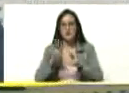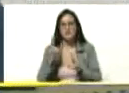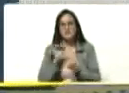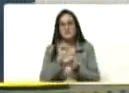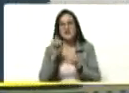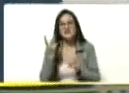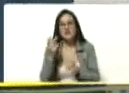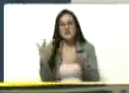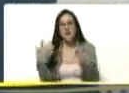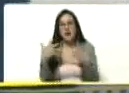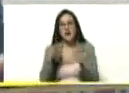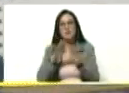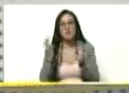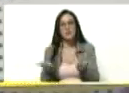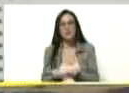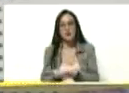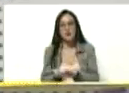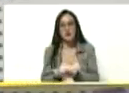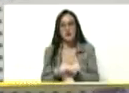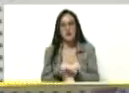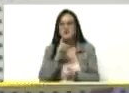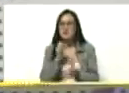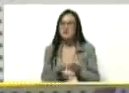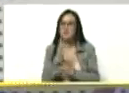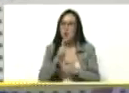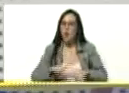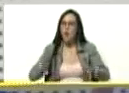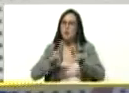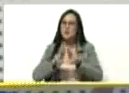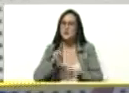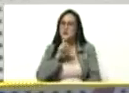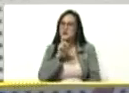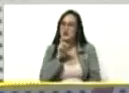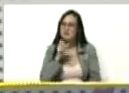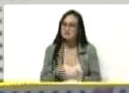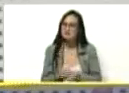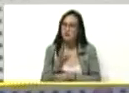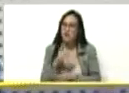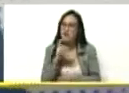Mundial. ¿Quiénes crearon Naciones Unidas?